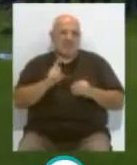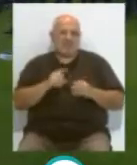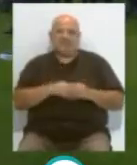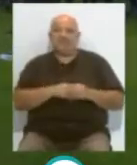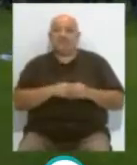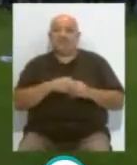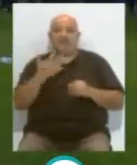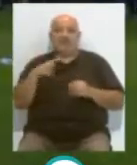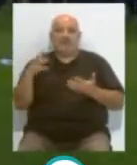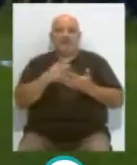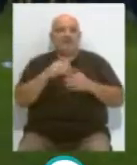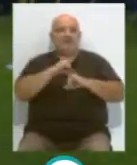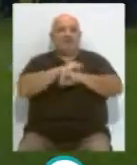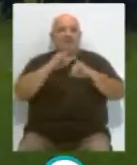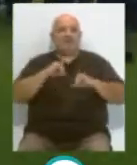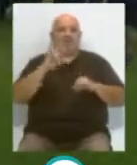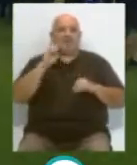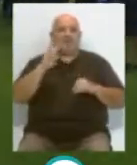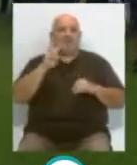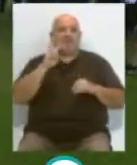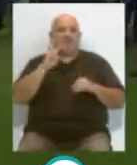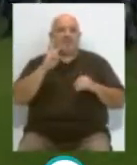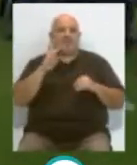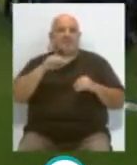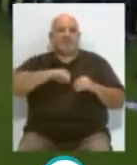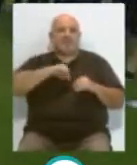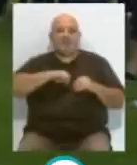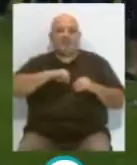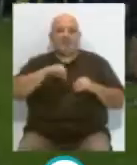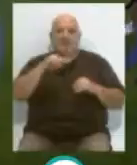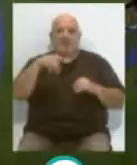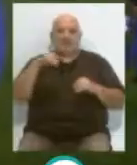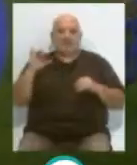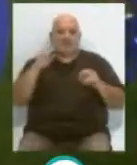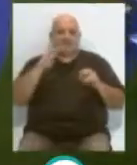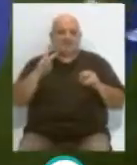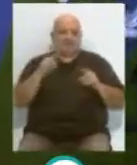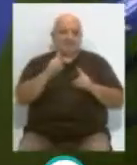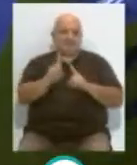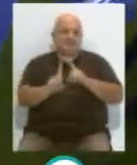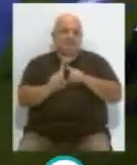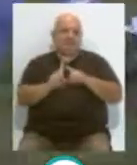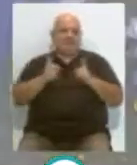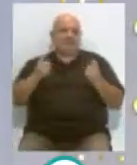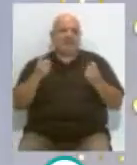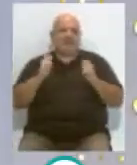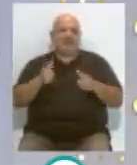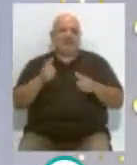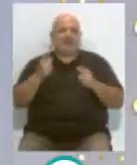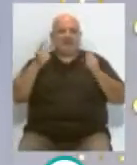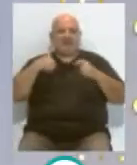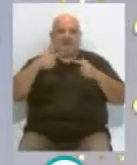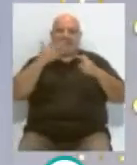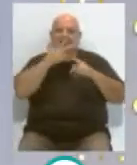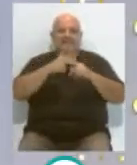todo el mundo estaba feliz viendo la felicidad de Lionel Messi. Sí, yo creo que es lo que le faltaba, ¿no? El coronarse ya